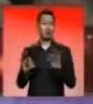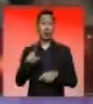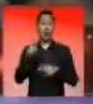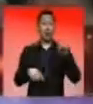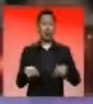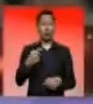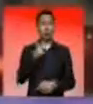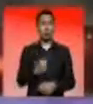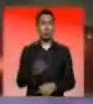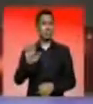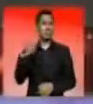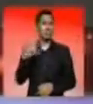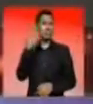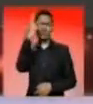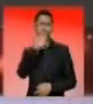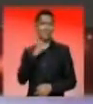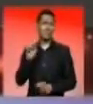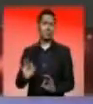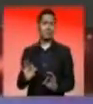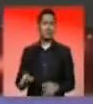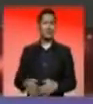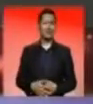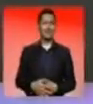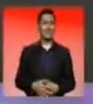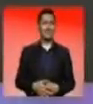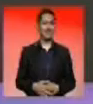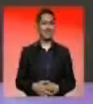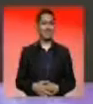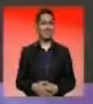le comentan que sería una buena aviadora.